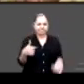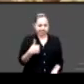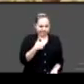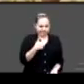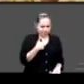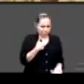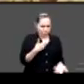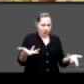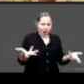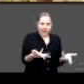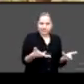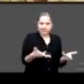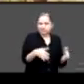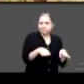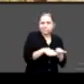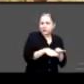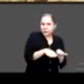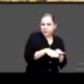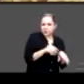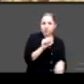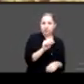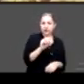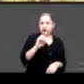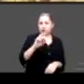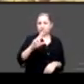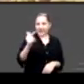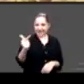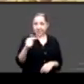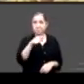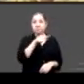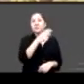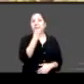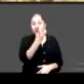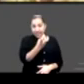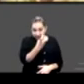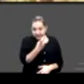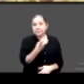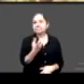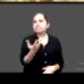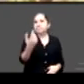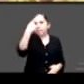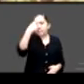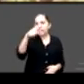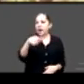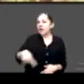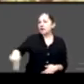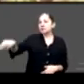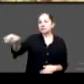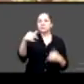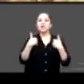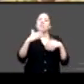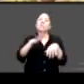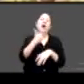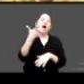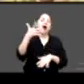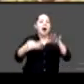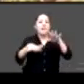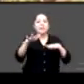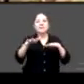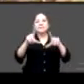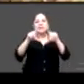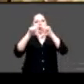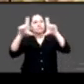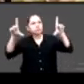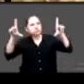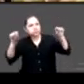un solo logotipo institucional, porque precisamente ya sabemos que los adolescentes, en cuanto ven el logo, ya no entro. Este es el sitio